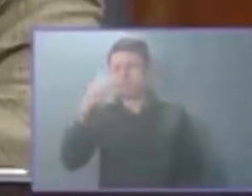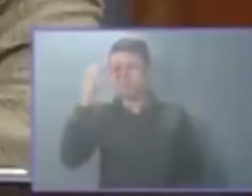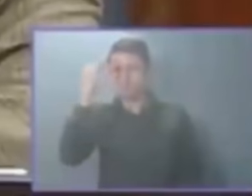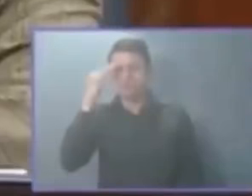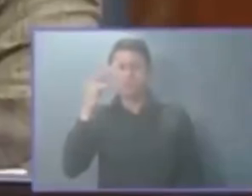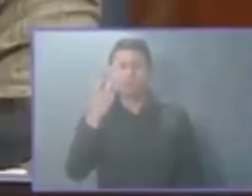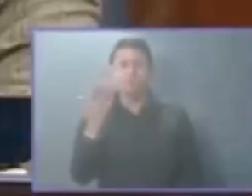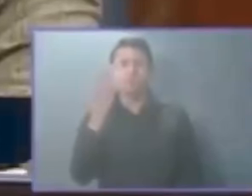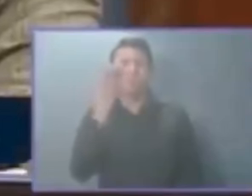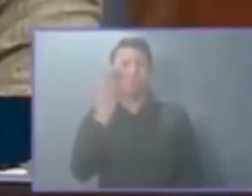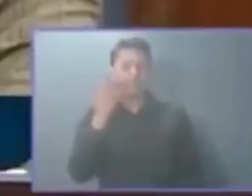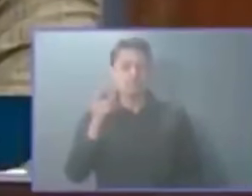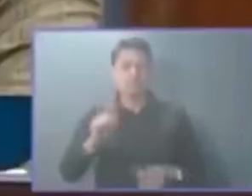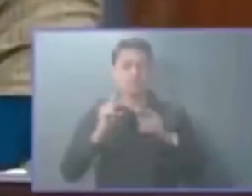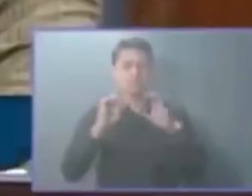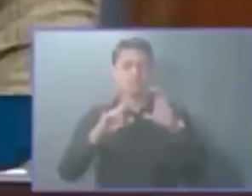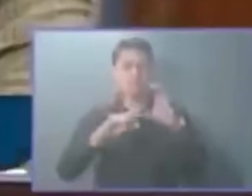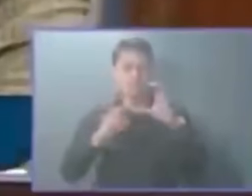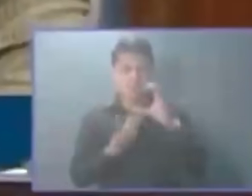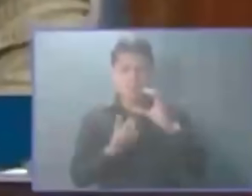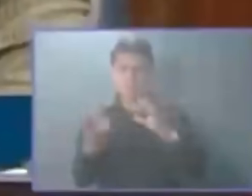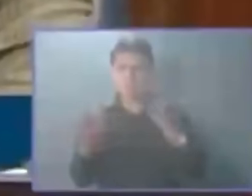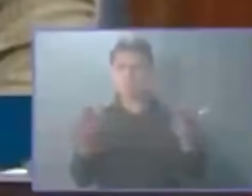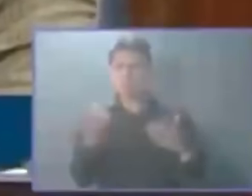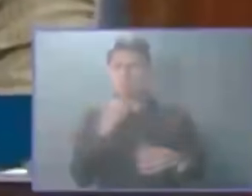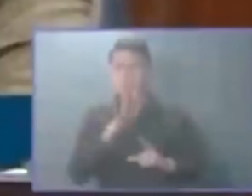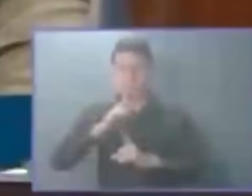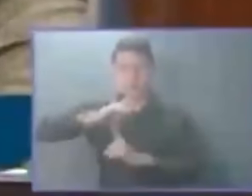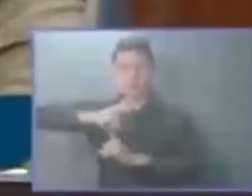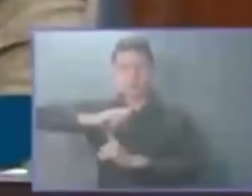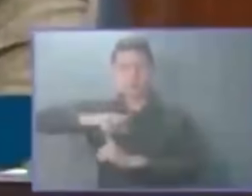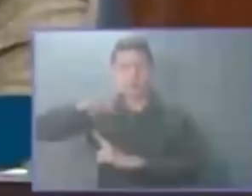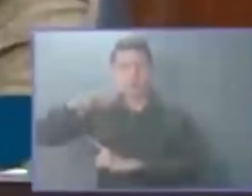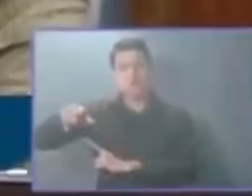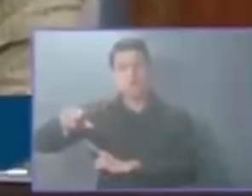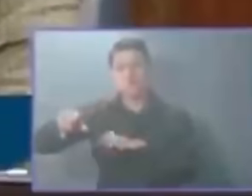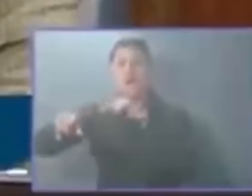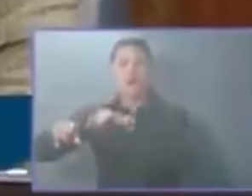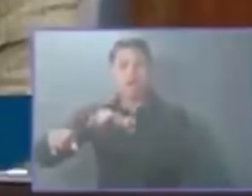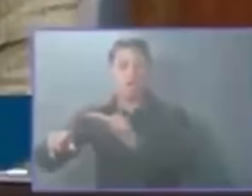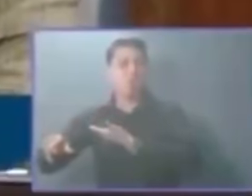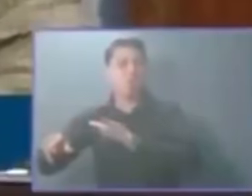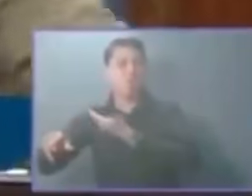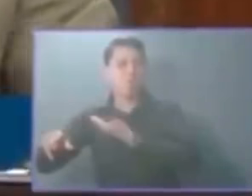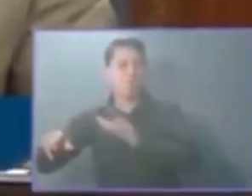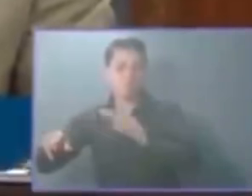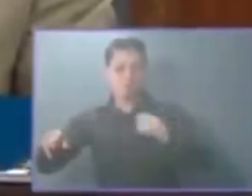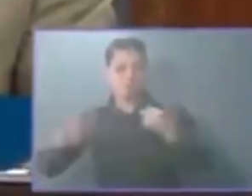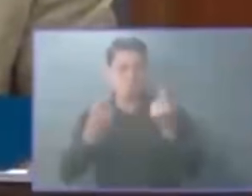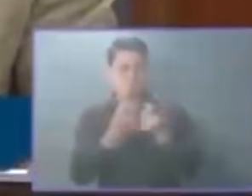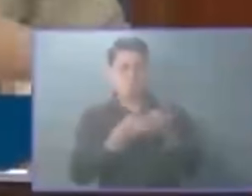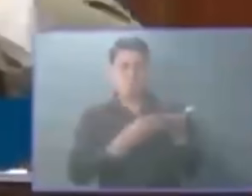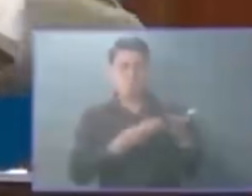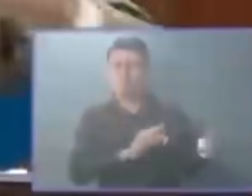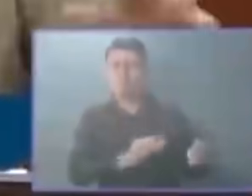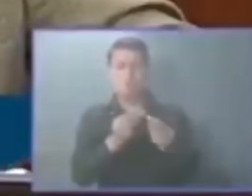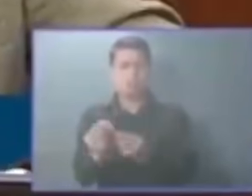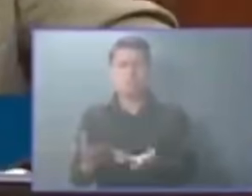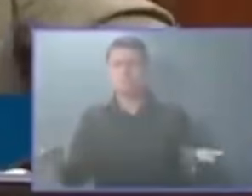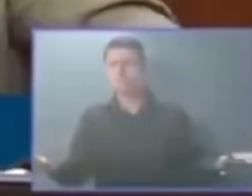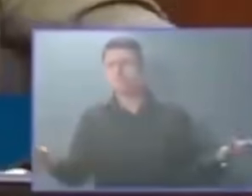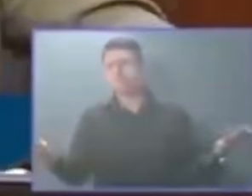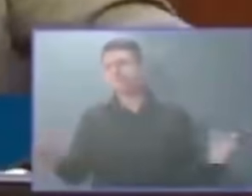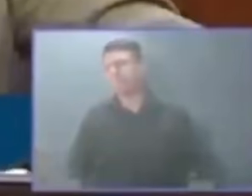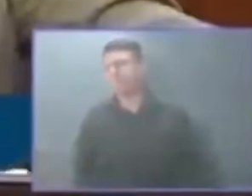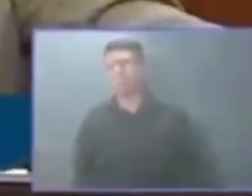redes sociales ahorita, de lo que sucedió en Ilopango. De eso se va a agarrar para no darles el pisto. Les va a jugar la cara